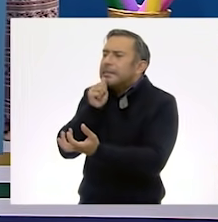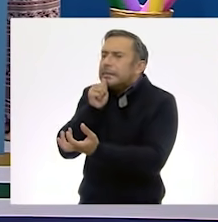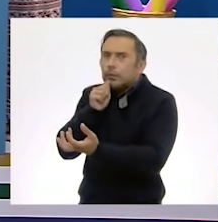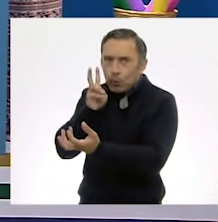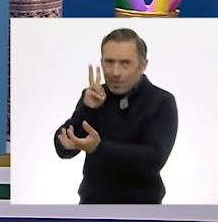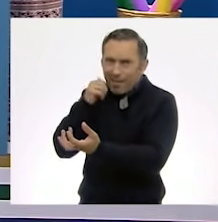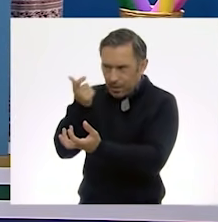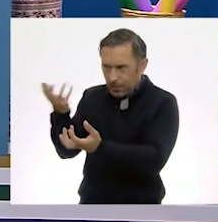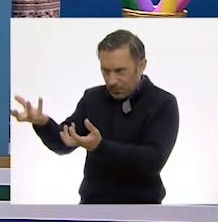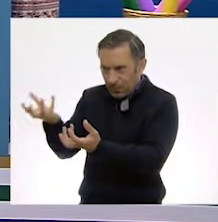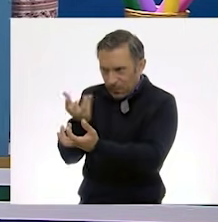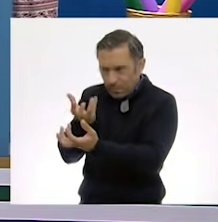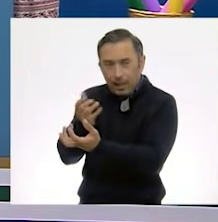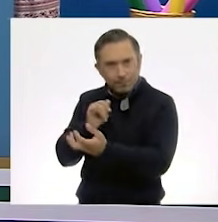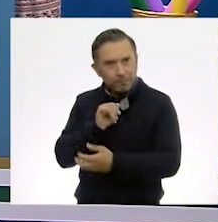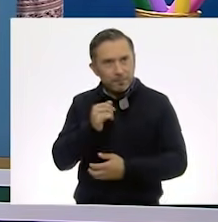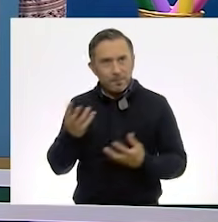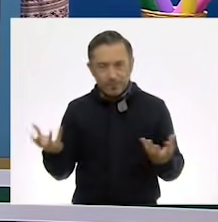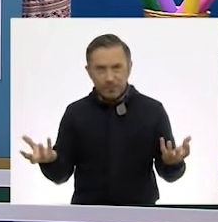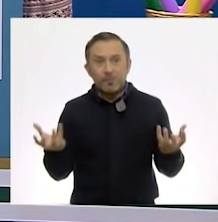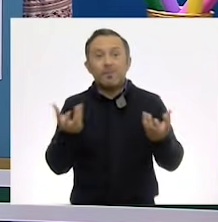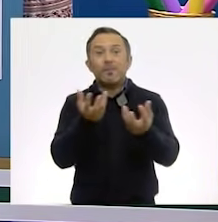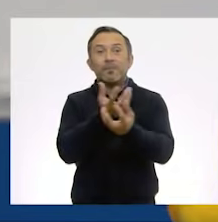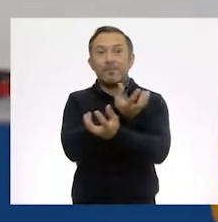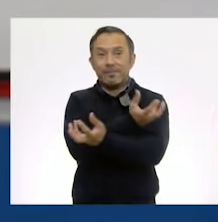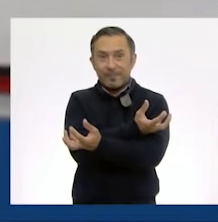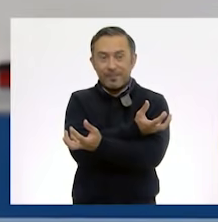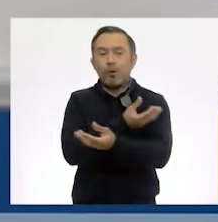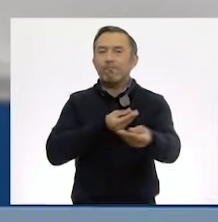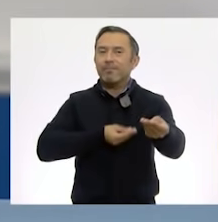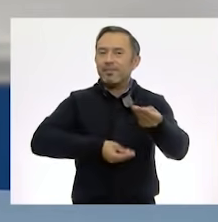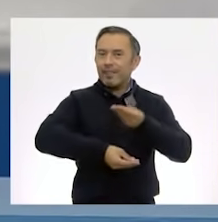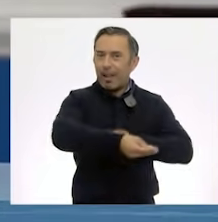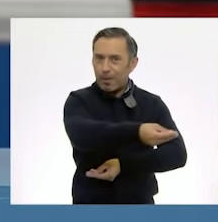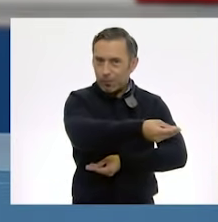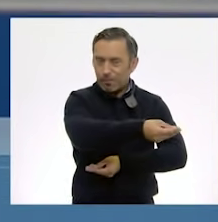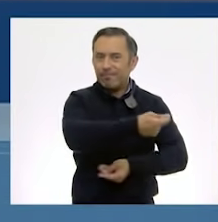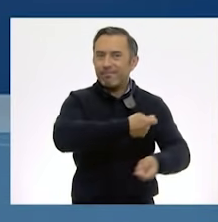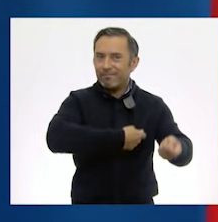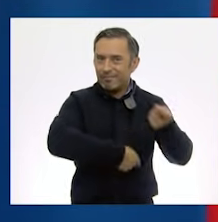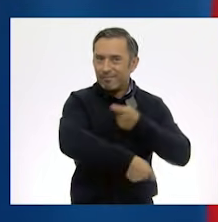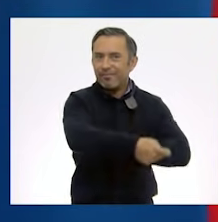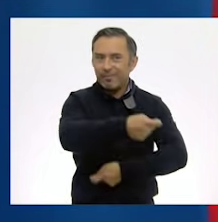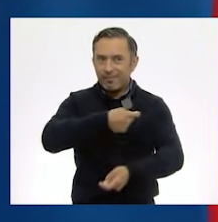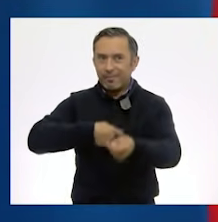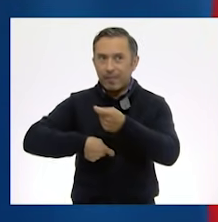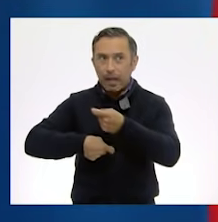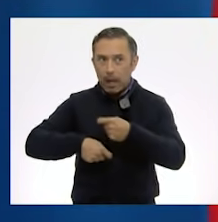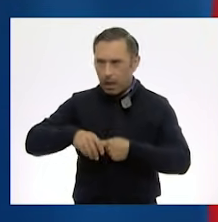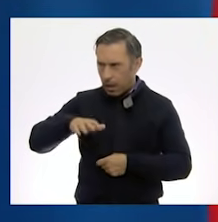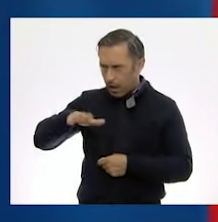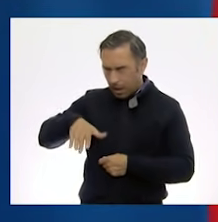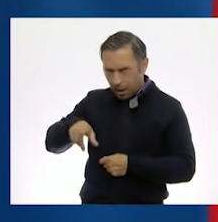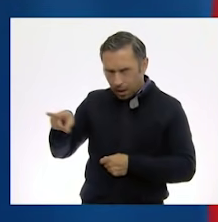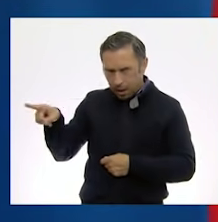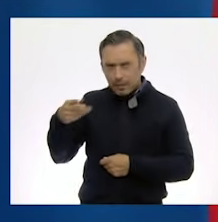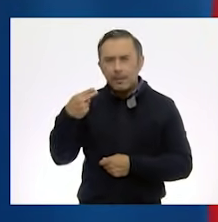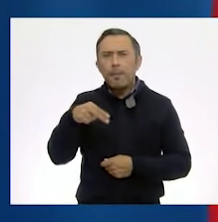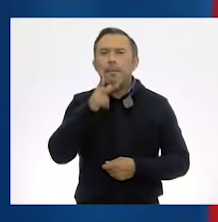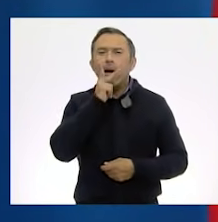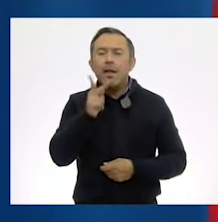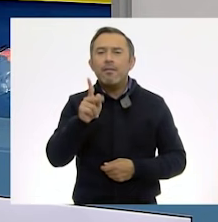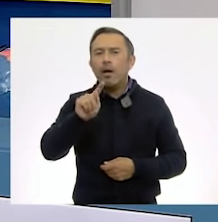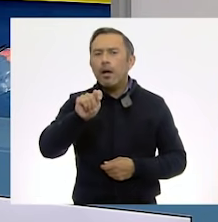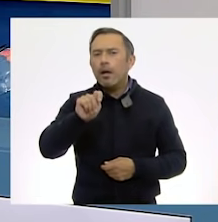tus naranjas. Perfecto. Intercambio aceptado. Pero esto que acabamos de hacer, ¿se llama trueque,